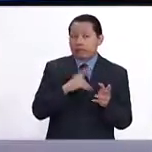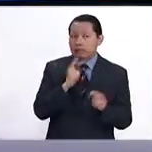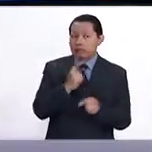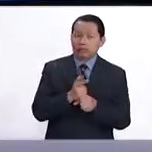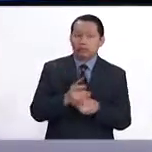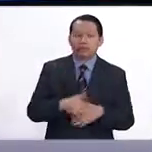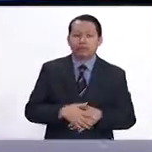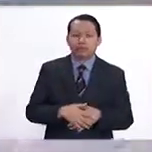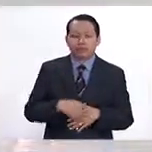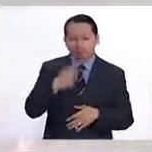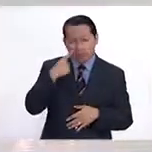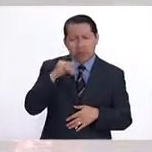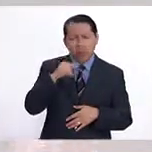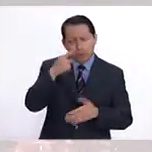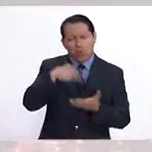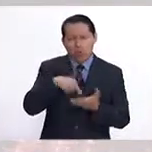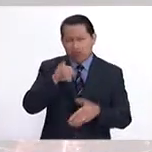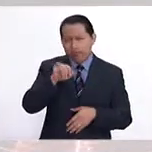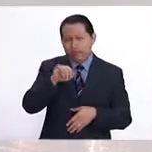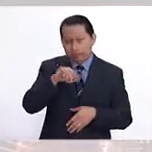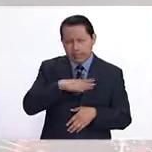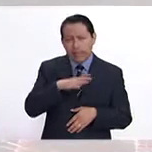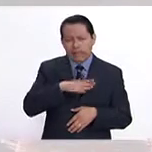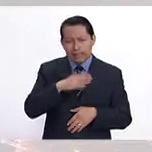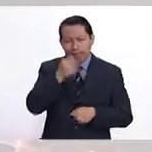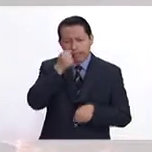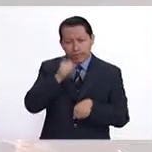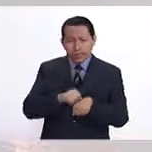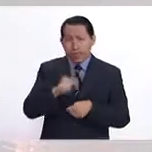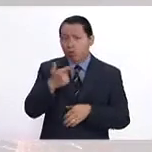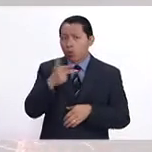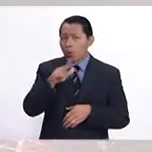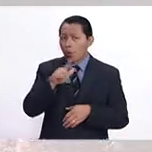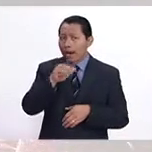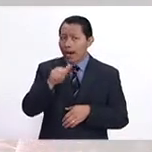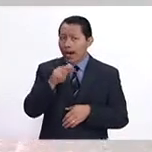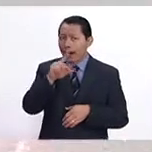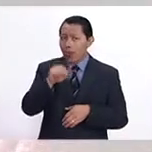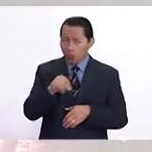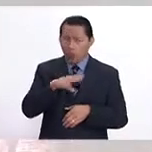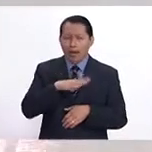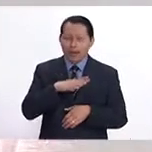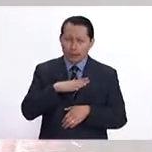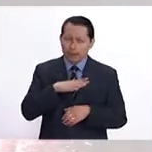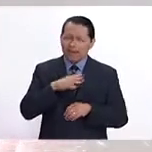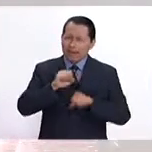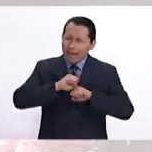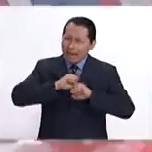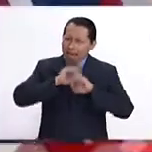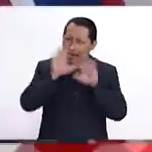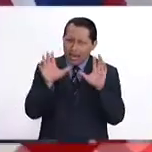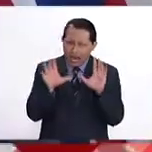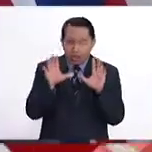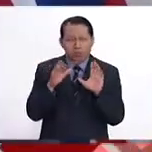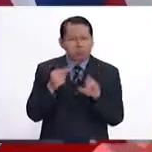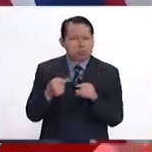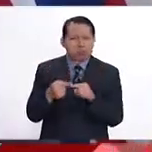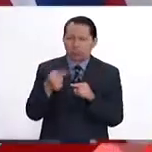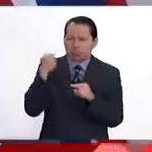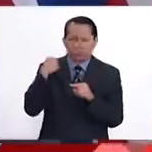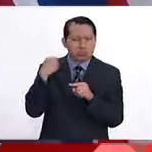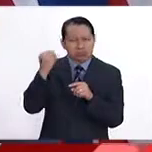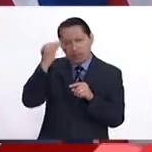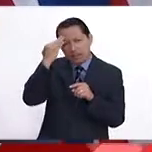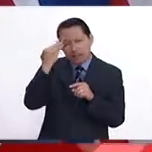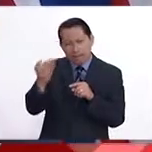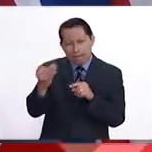Mira, sí, yo creo que sí. El secretario Guajardo tiene muy claro desde hace mucho